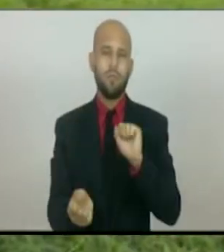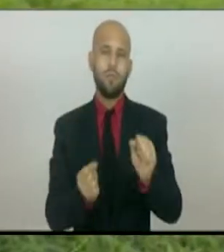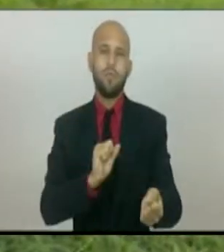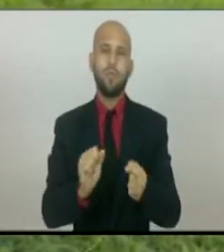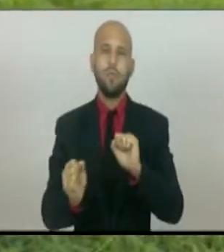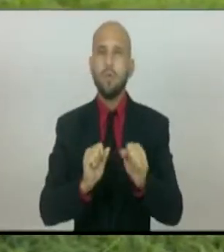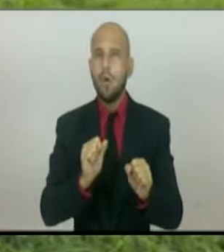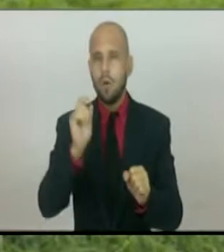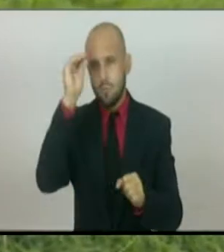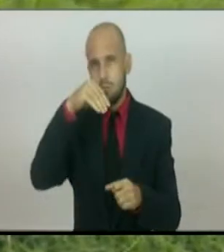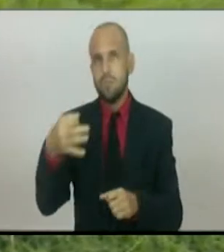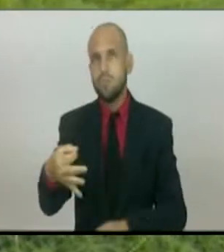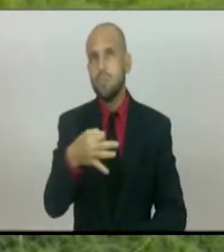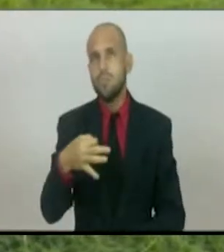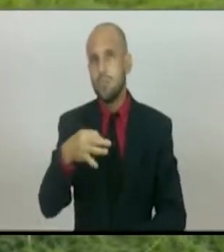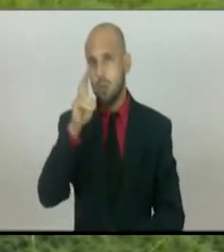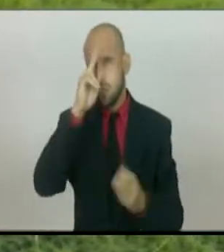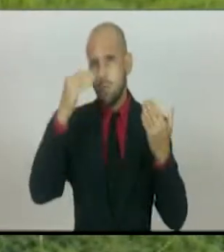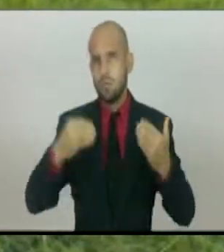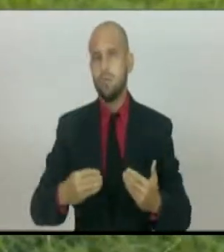a nivel municipal.